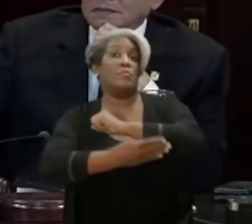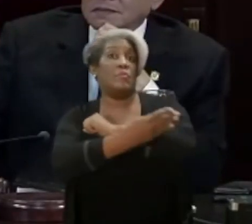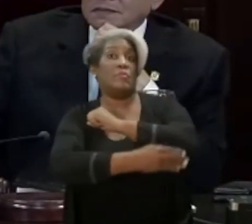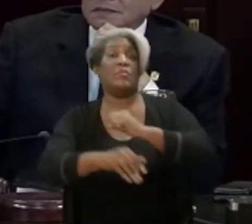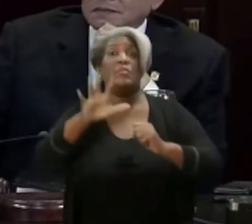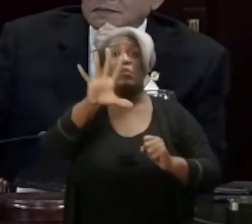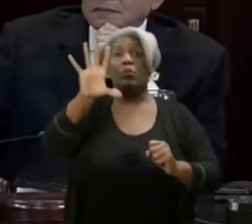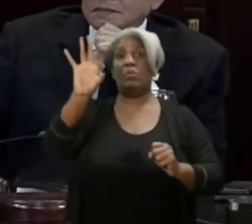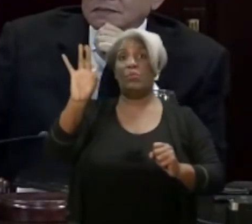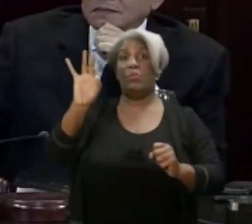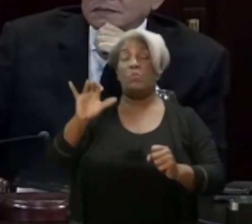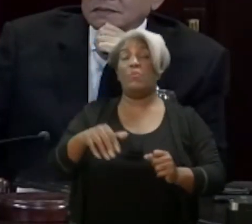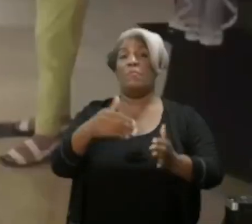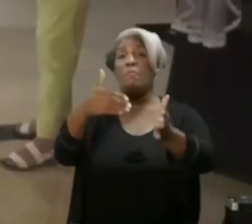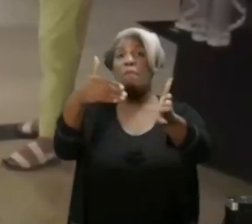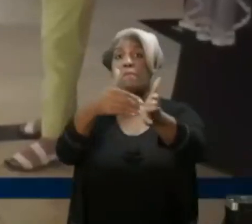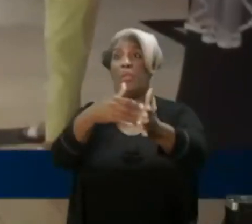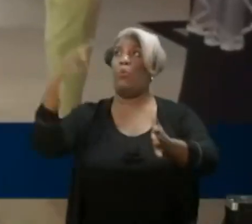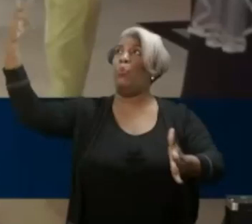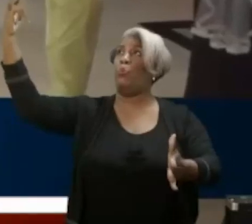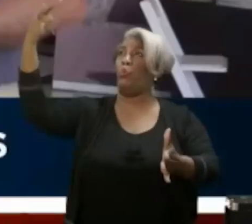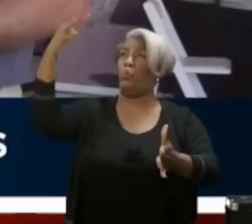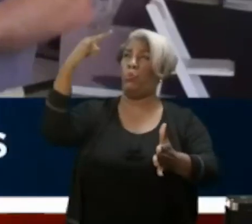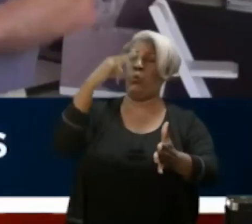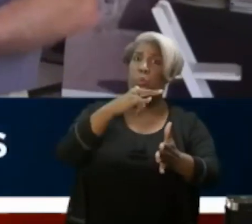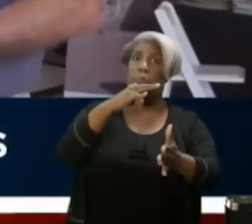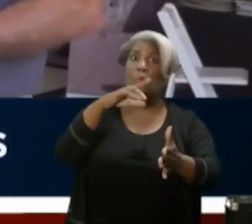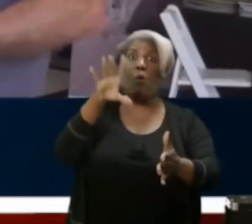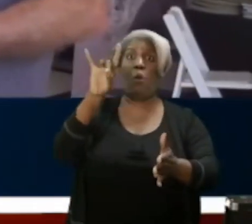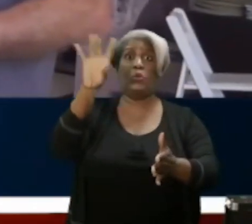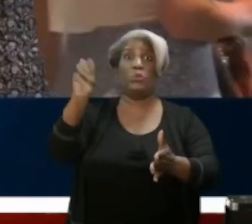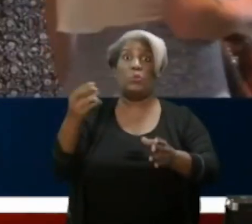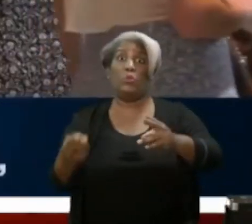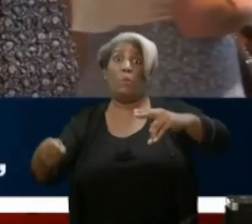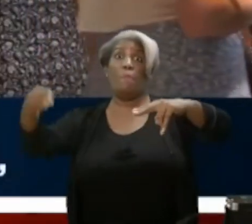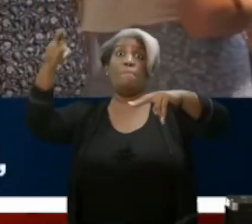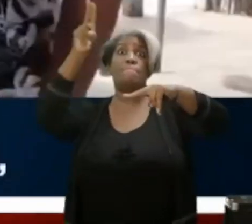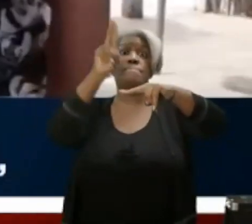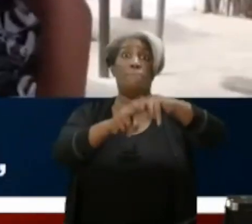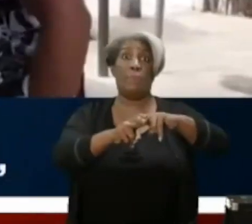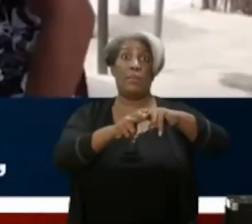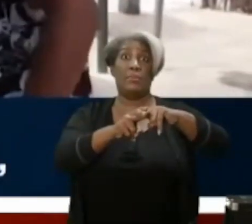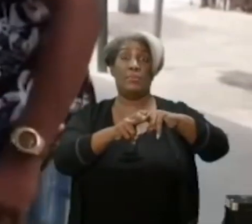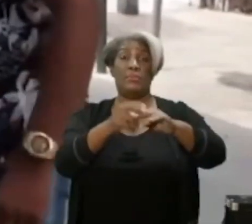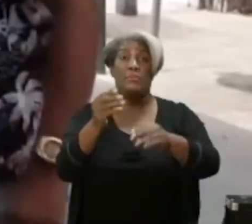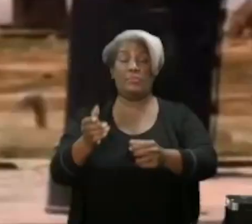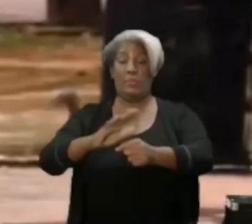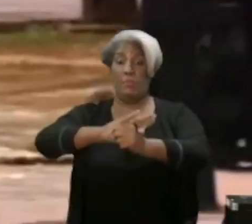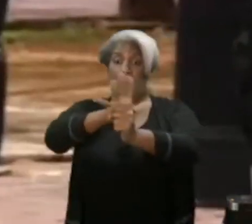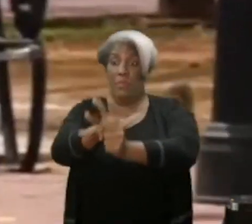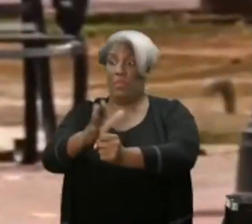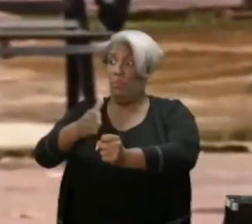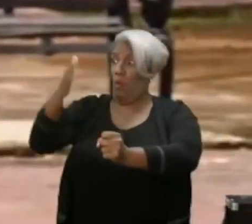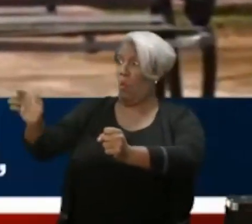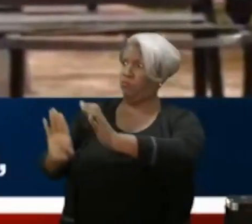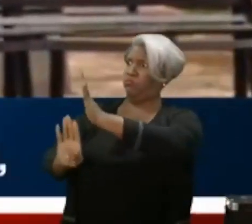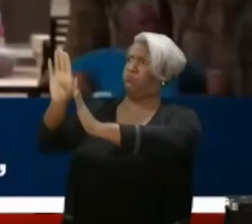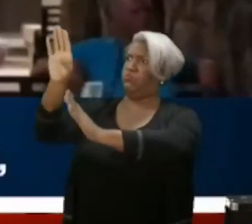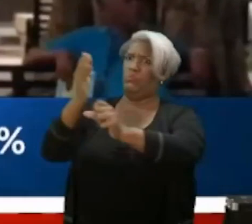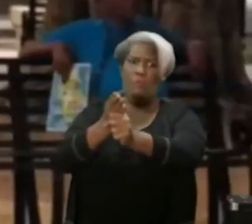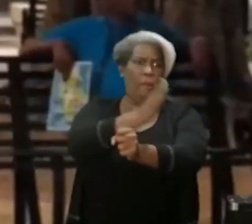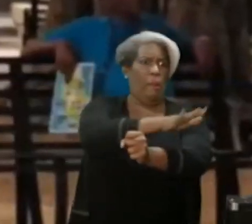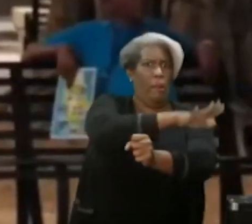59.458 vuelos, un 11% más que el mejor año prepandemia. La ocupación hotelera alcanzó